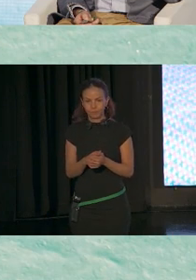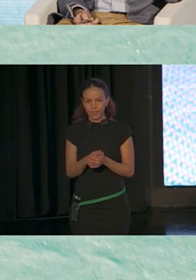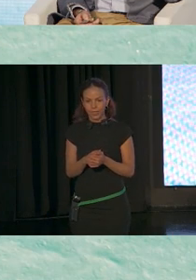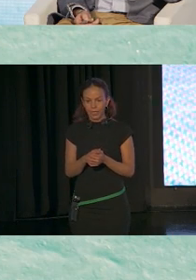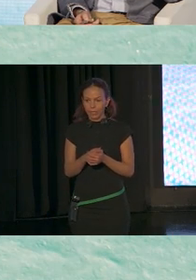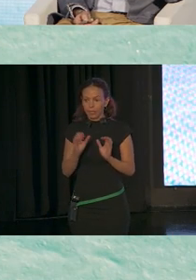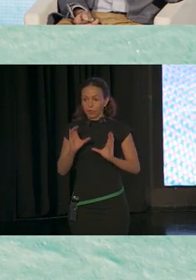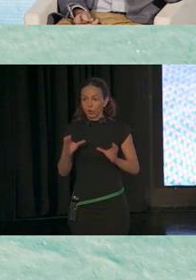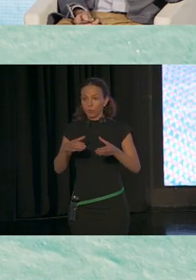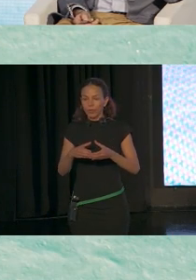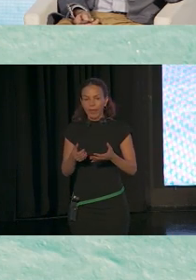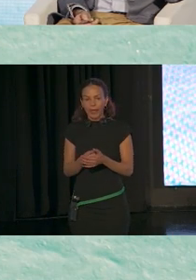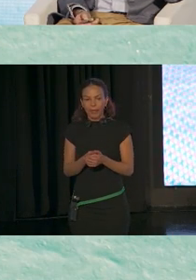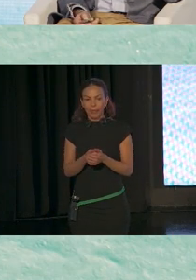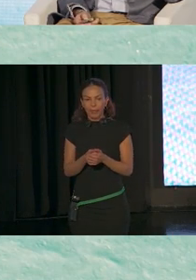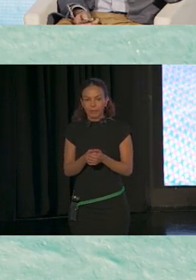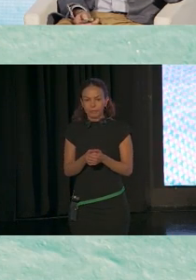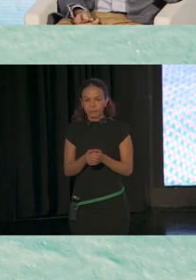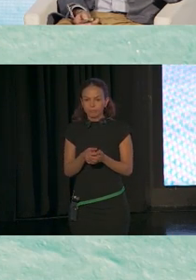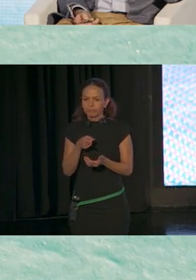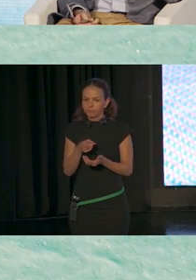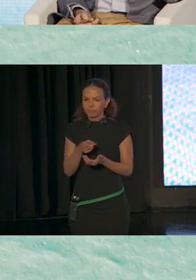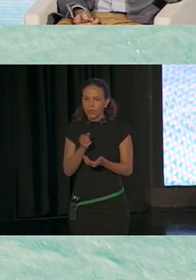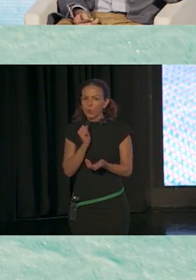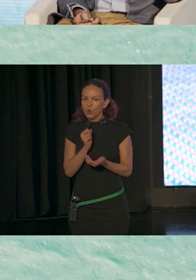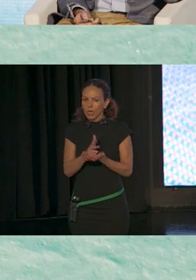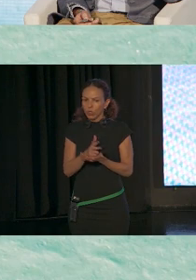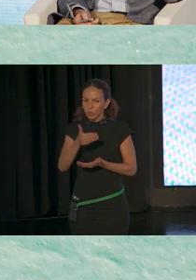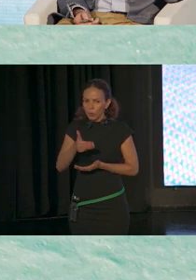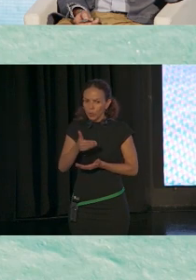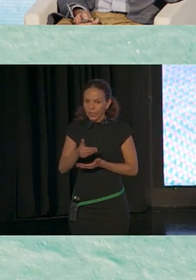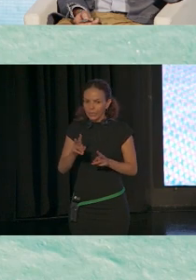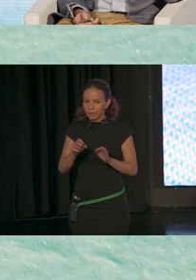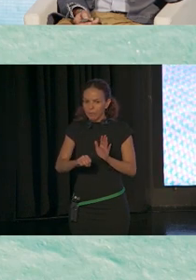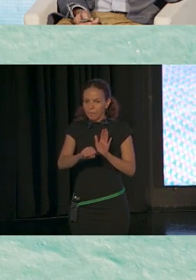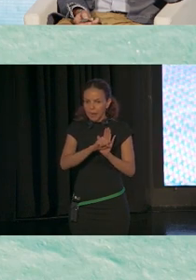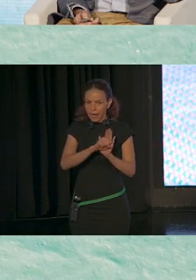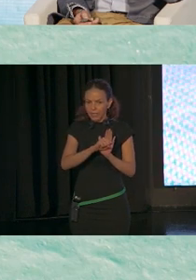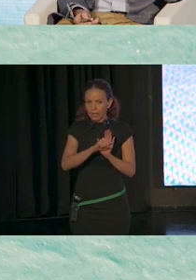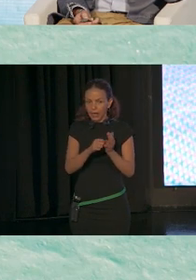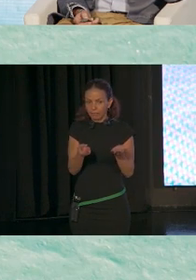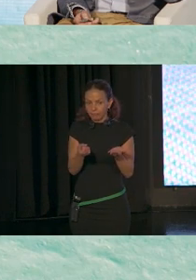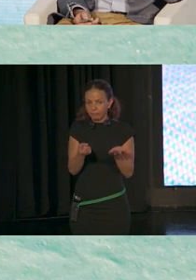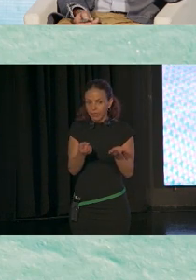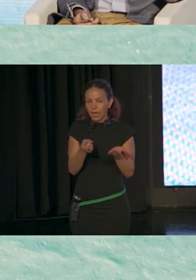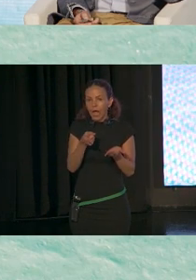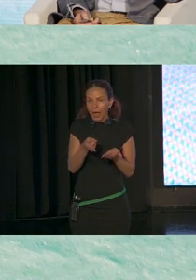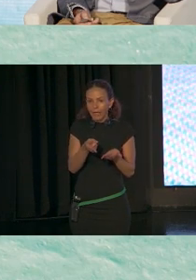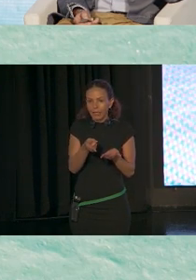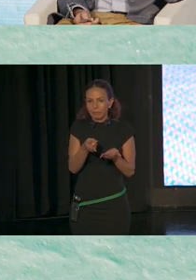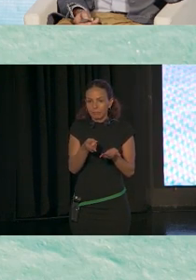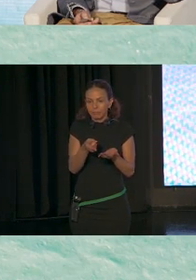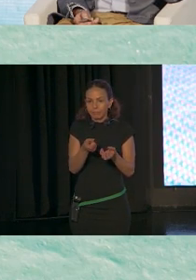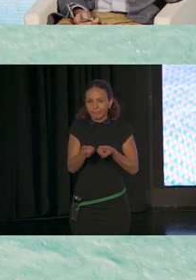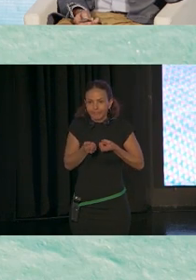La comunidad, hay un reto importante en términos de marca, hay un boca a oído que está funcionando, pero bueno,